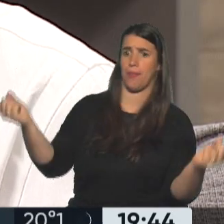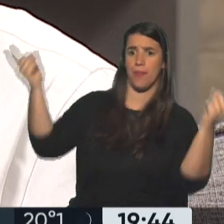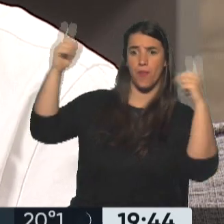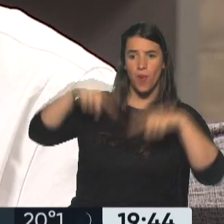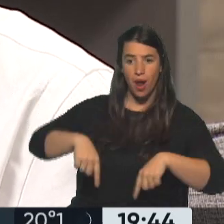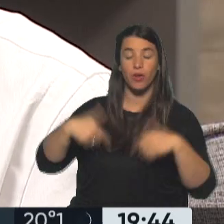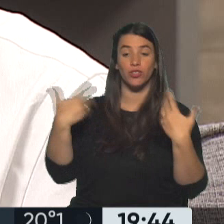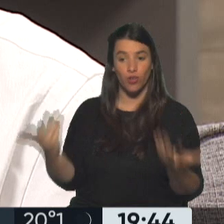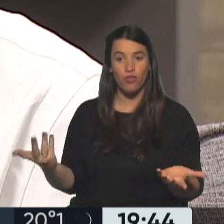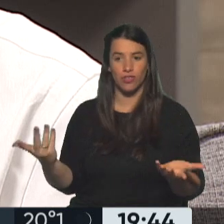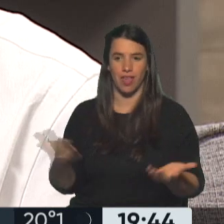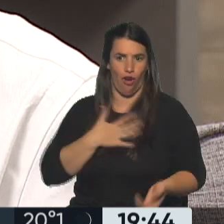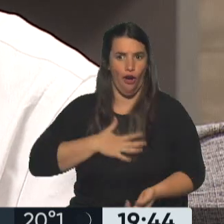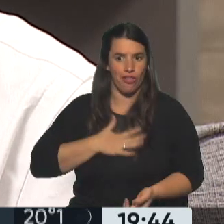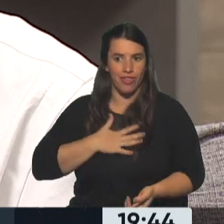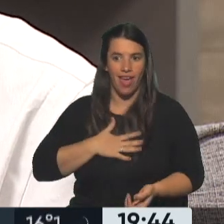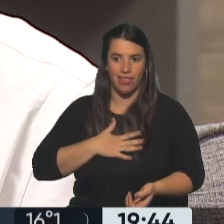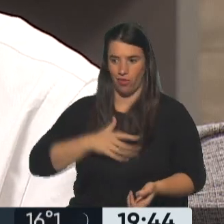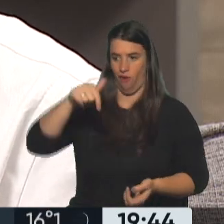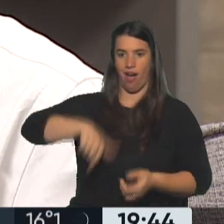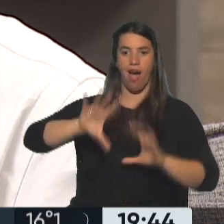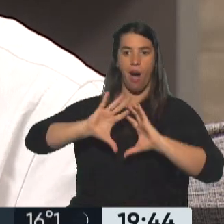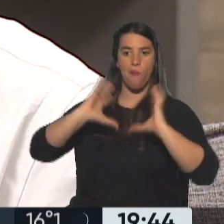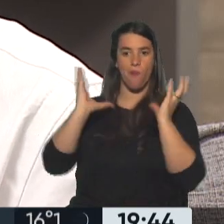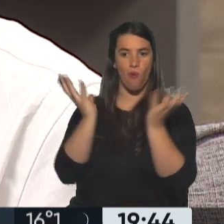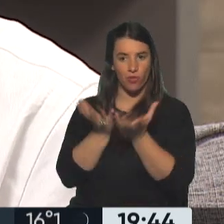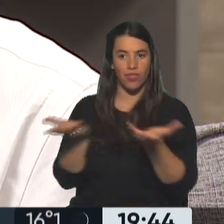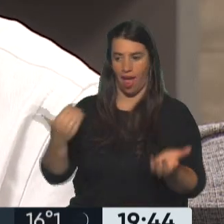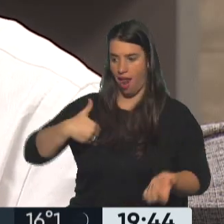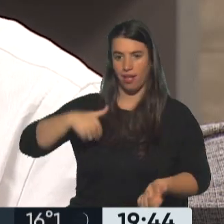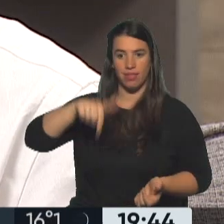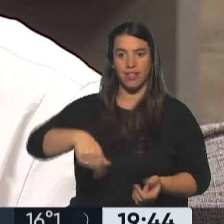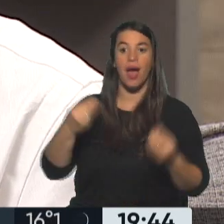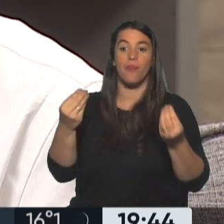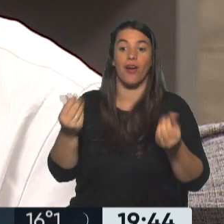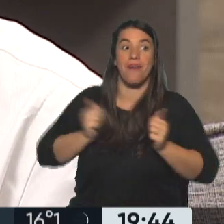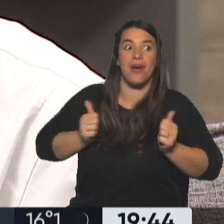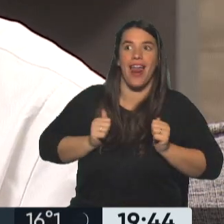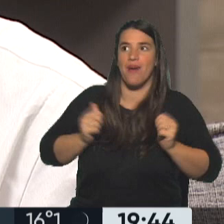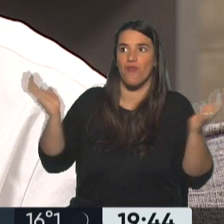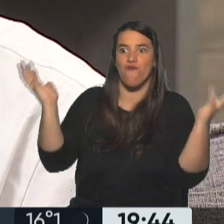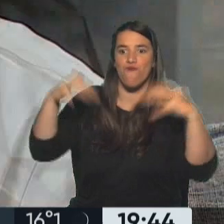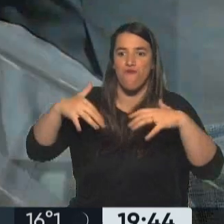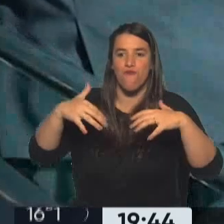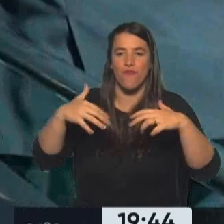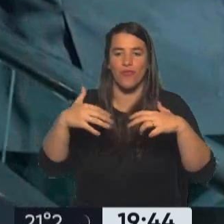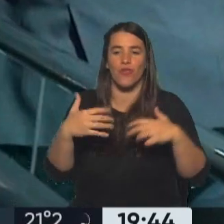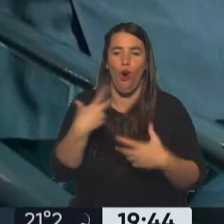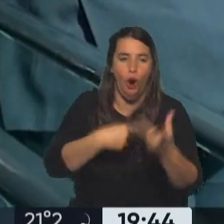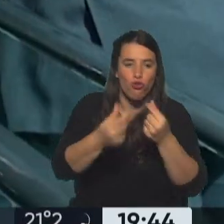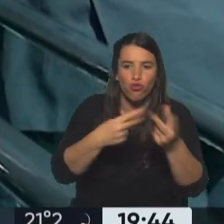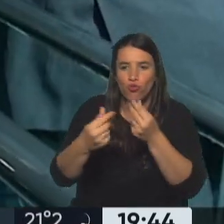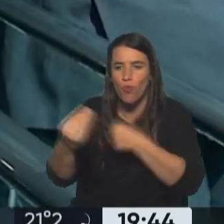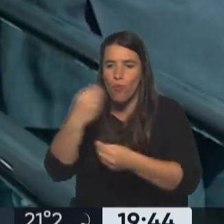muy contento de que venga el mundial a la Argentina porque es eso es llegada de turistas es consumo de turismo es consumo de gastronomía